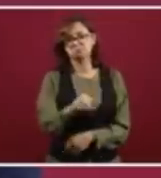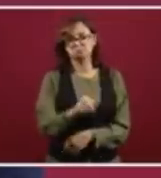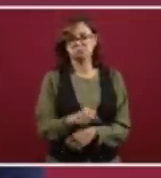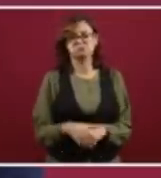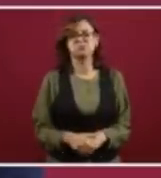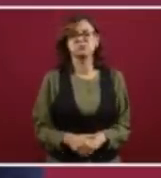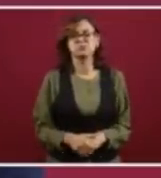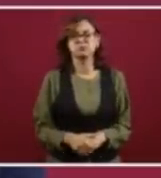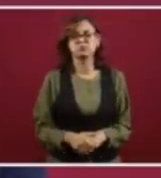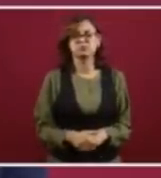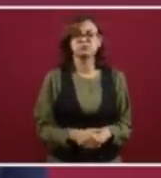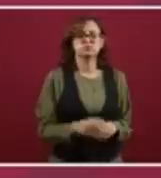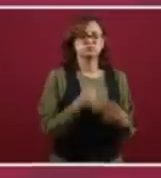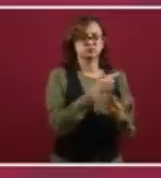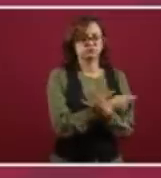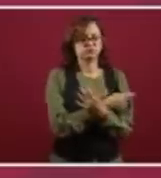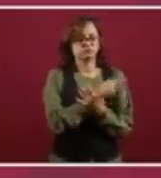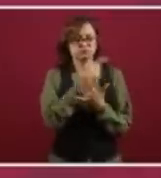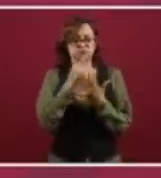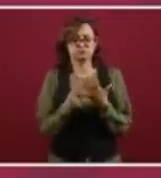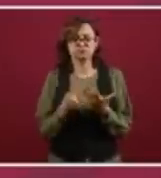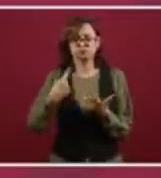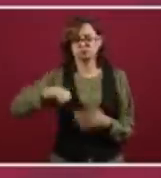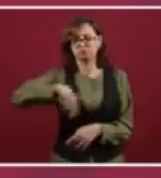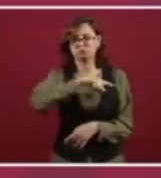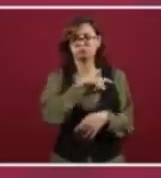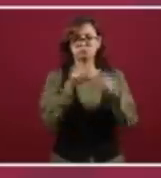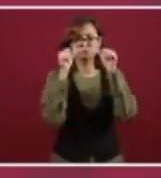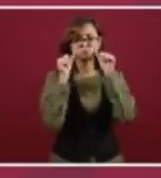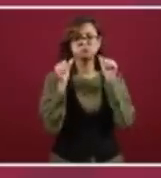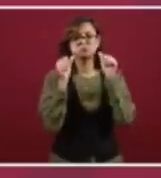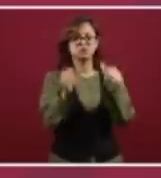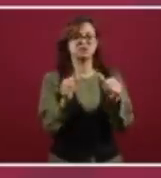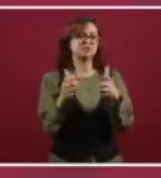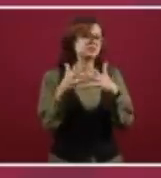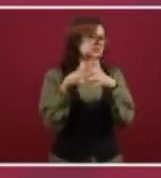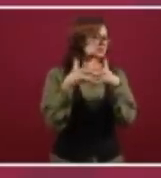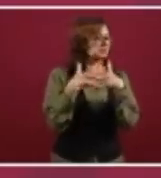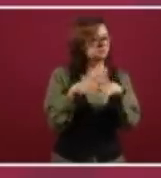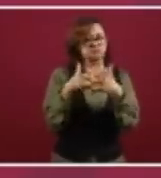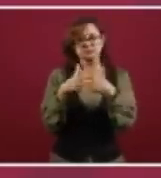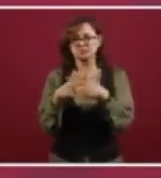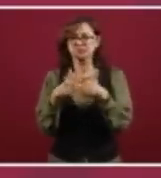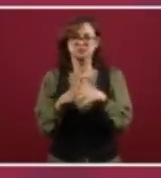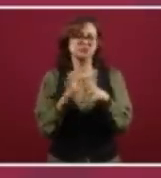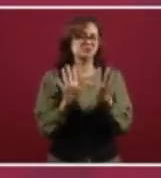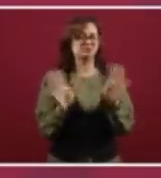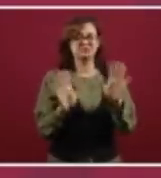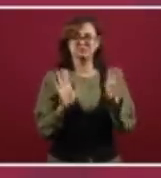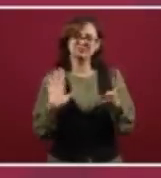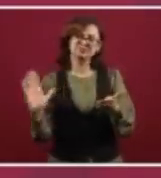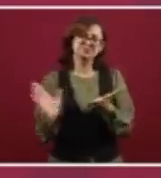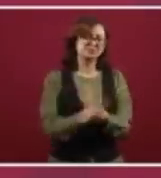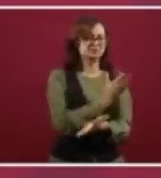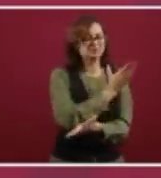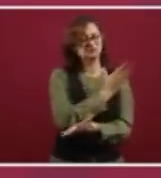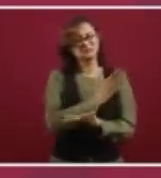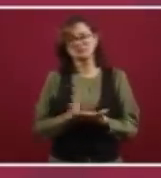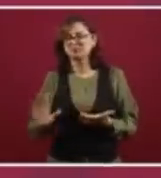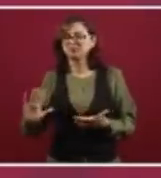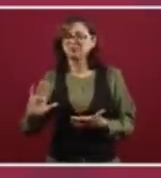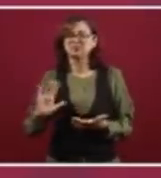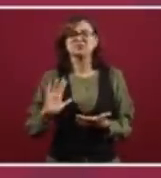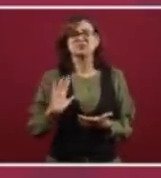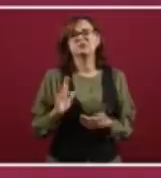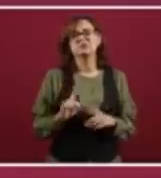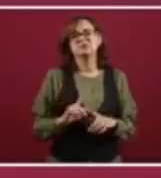Entonces, todo esto lo estamos viendo. Entonces, no mezclar. Es distinta nuestra postura a la